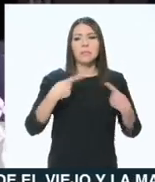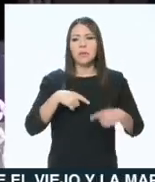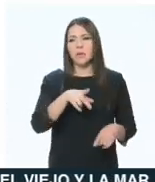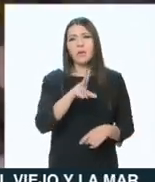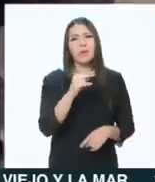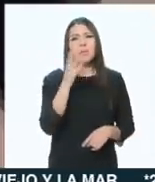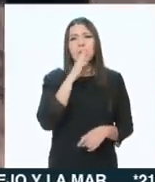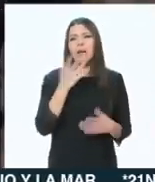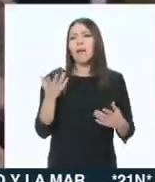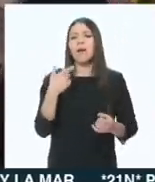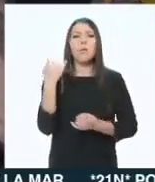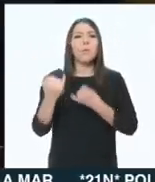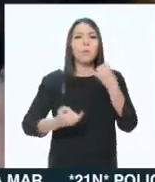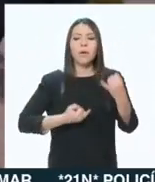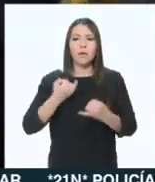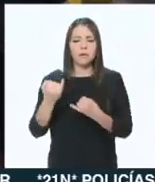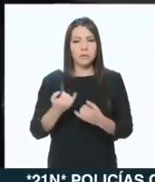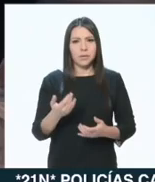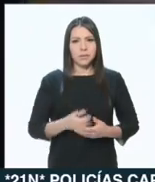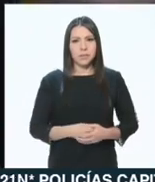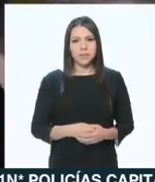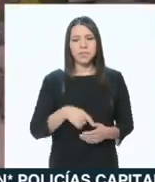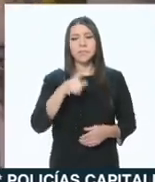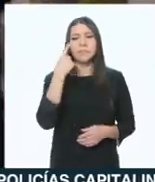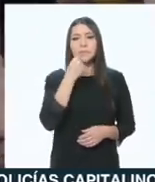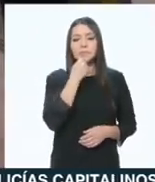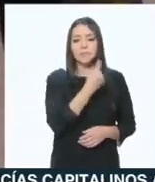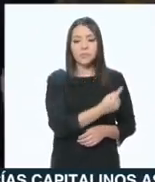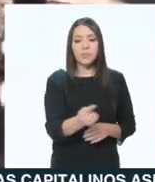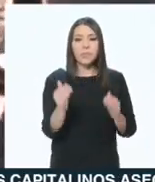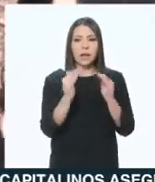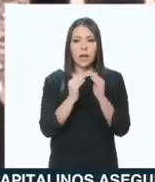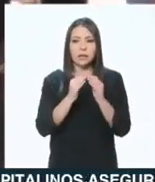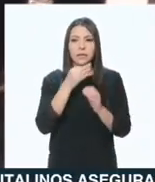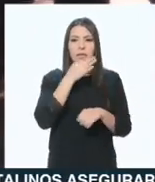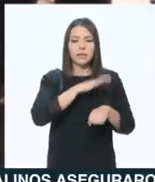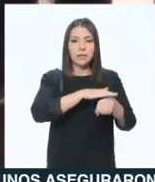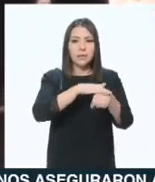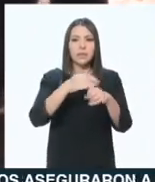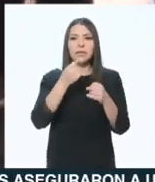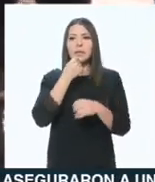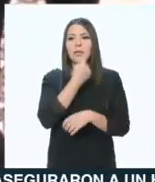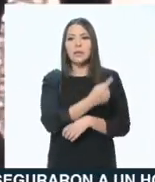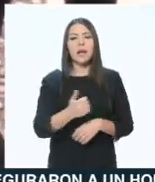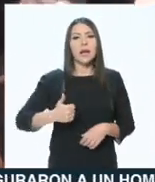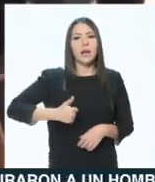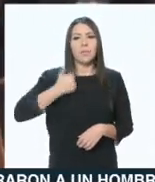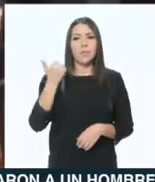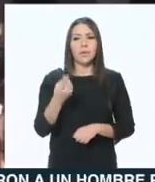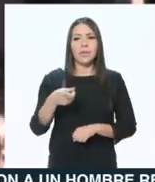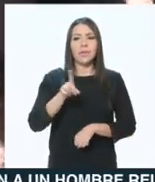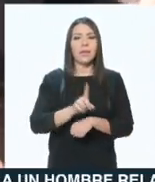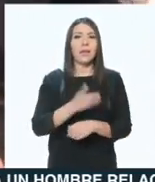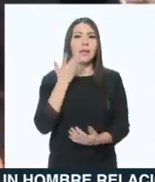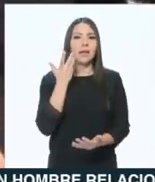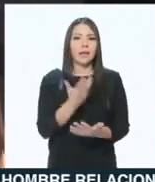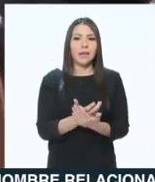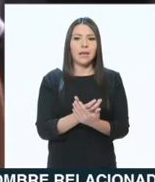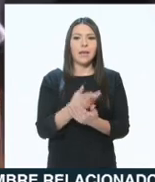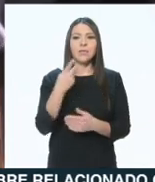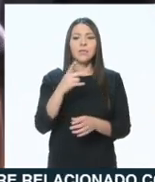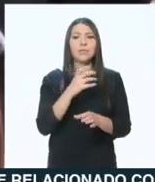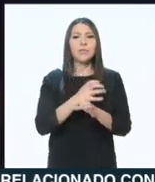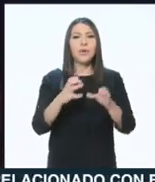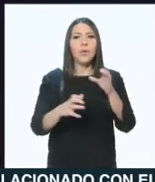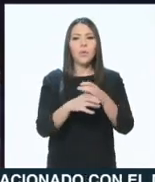es un juego, vuelta. El llamado a los pequeños de la casa no se hizo esperar y llegaron aprovechando el día de asueto para dejar sus armas